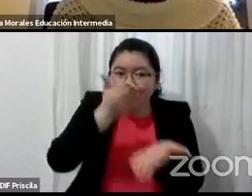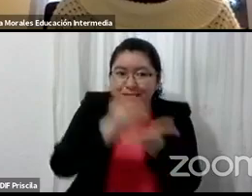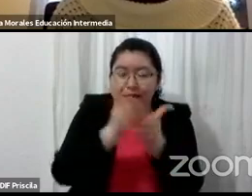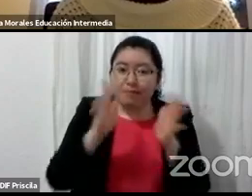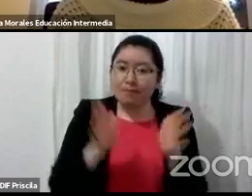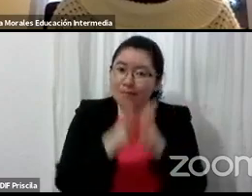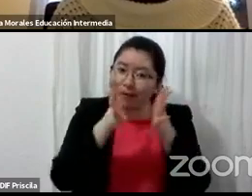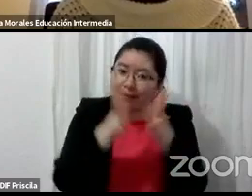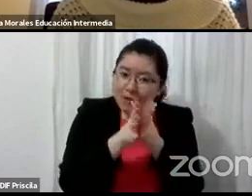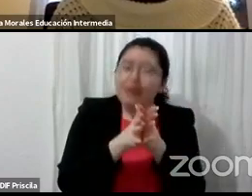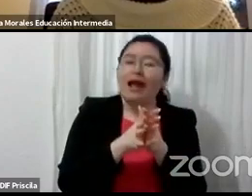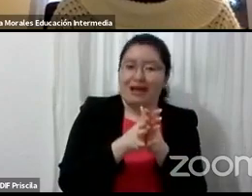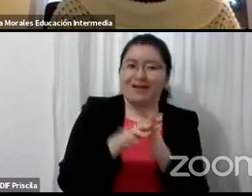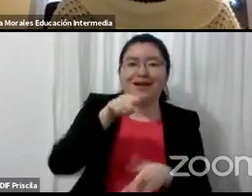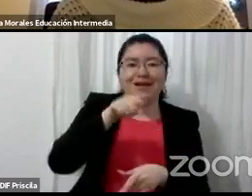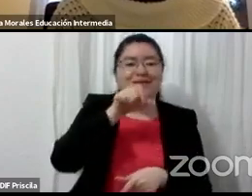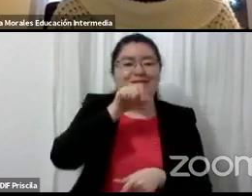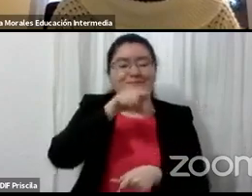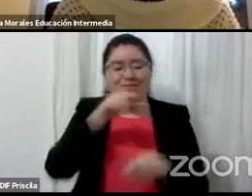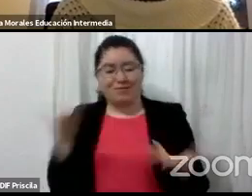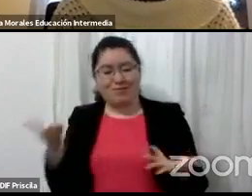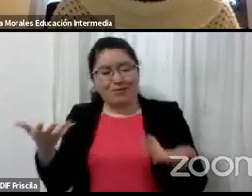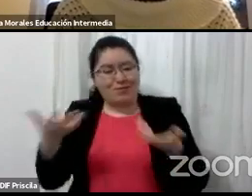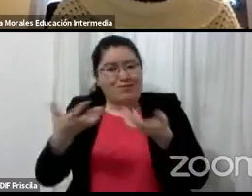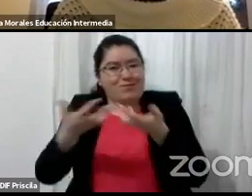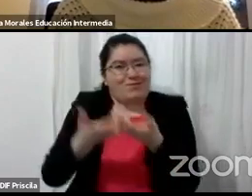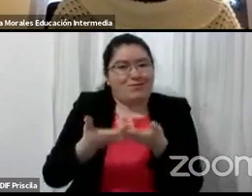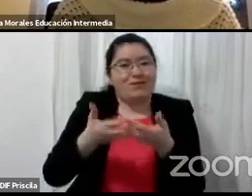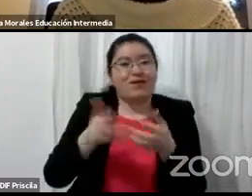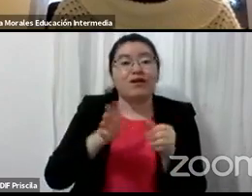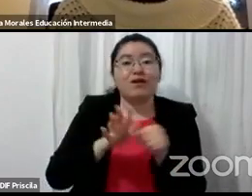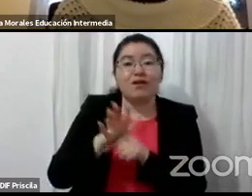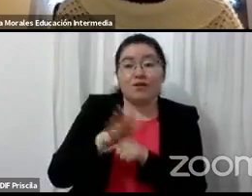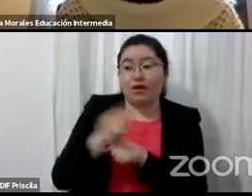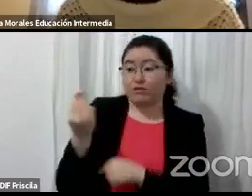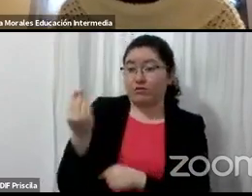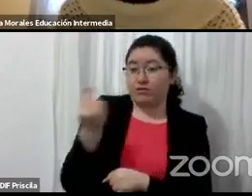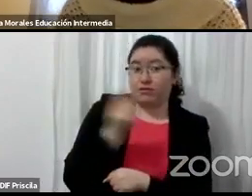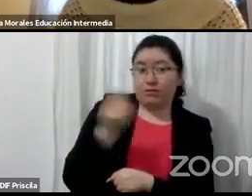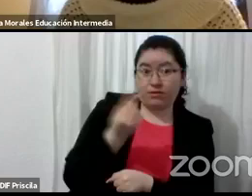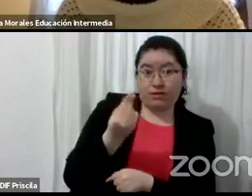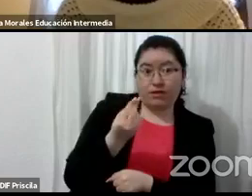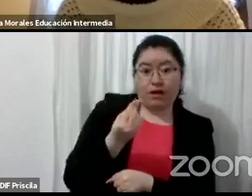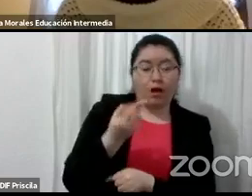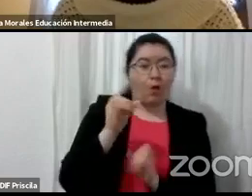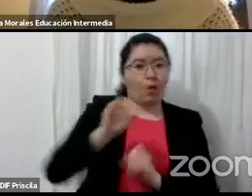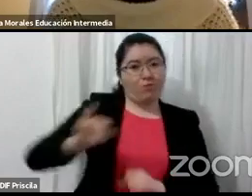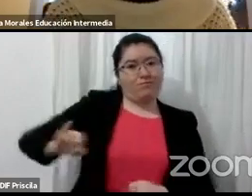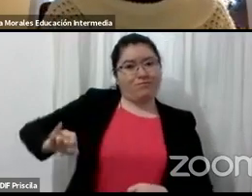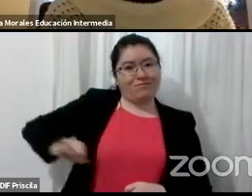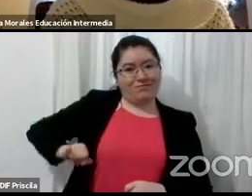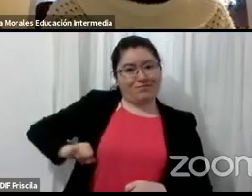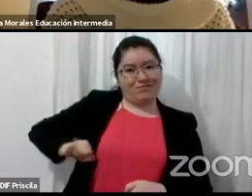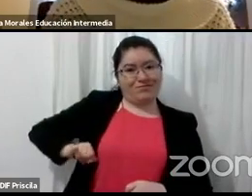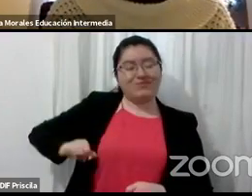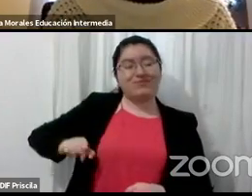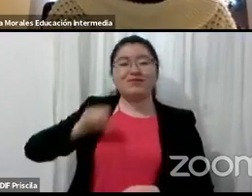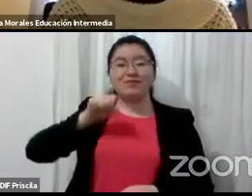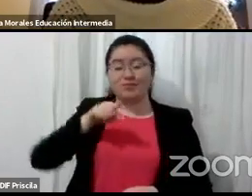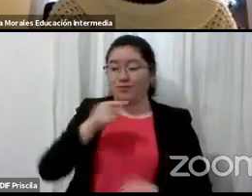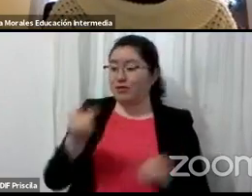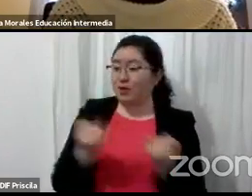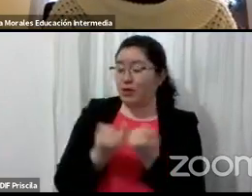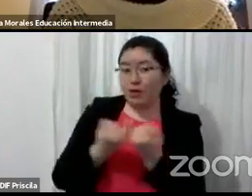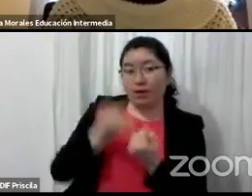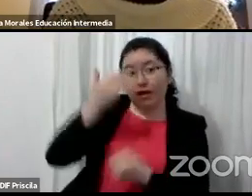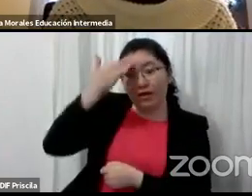entonces ahí ponemos en común sus necesidades y sus intereses educativos y también sus saberes, aquello que van a poder